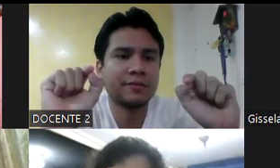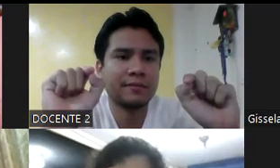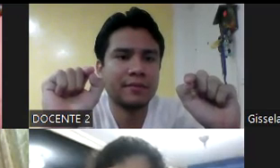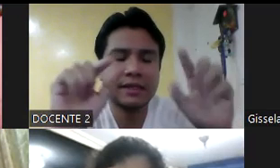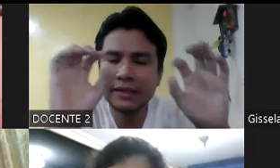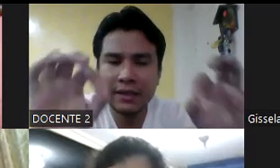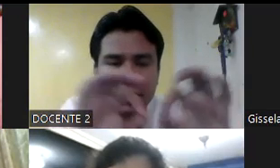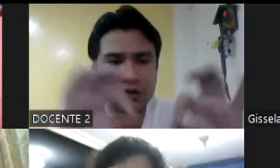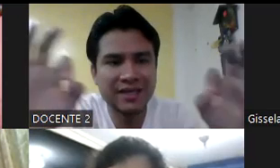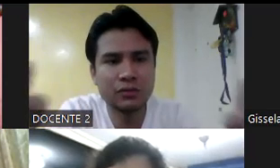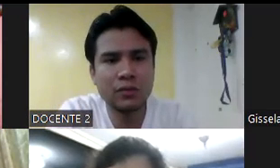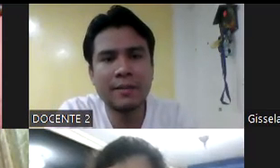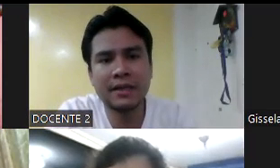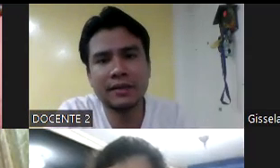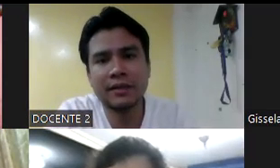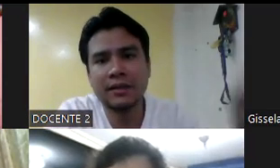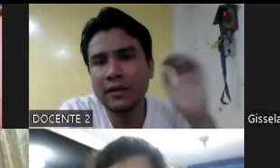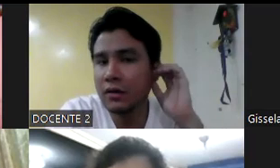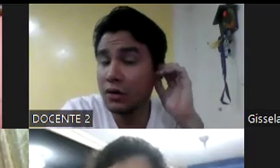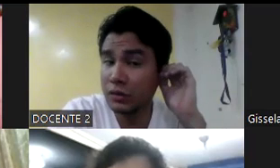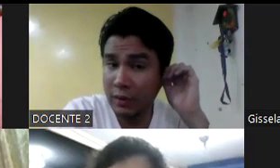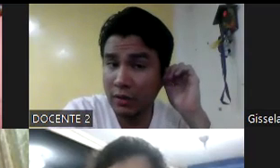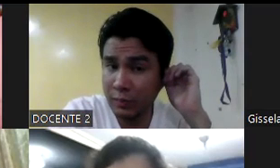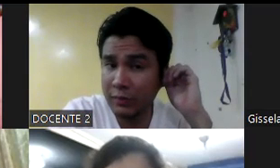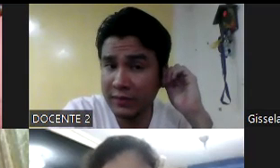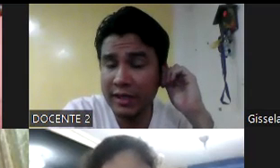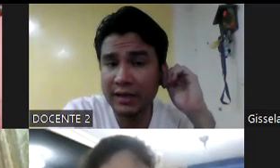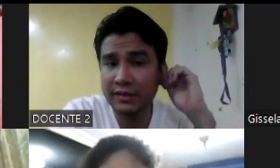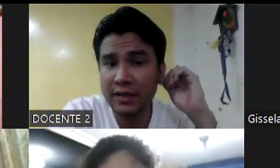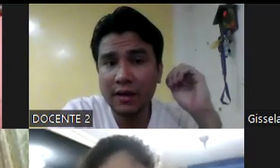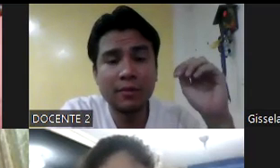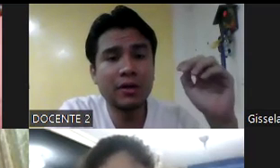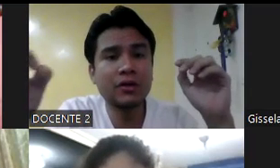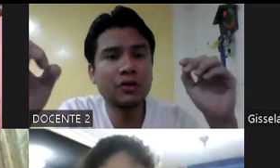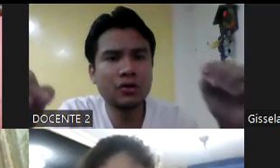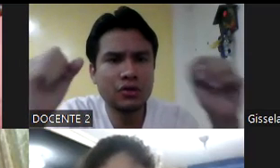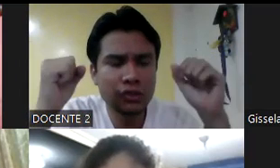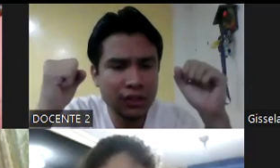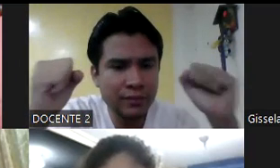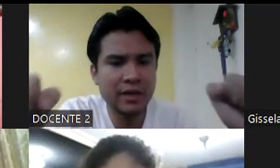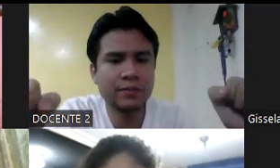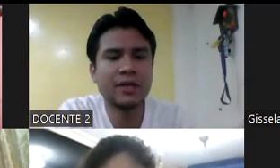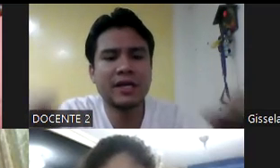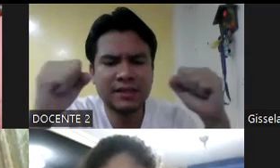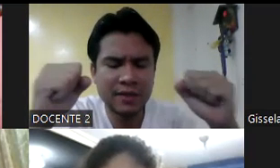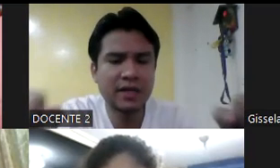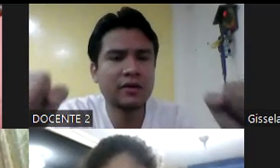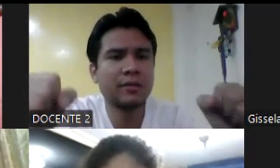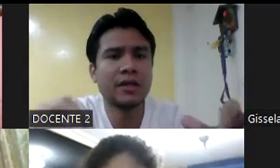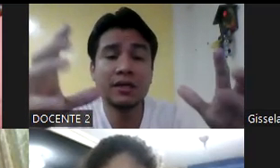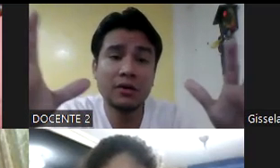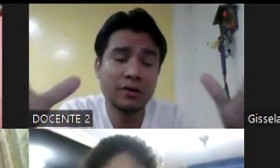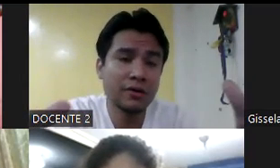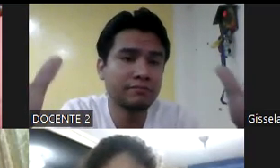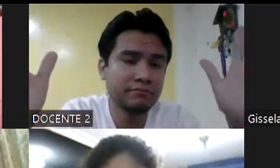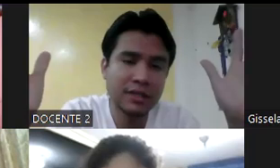enfermero. Así le dijeron textualmente los propios familiares. Pero él dijo, no, yo sí voy a poder, así me digan lo que